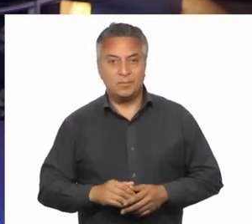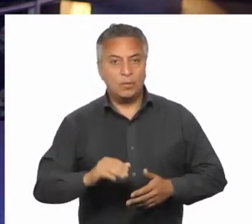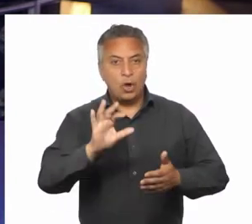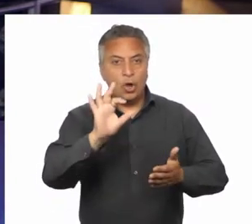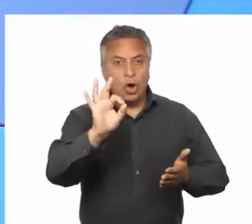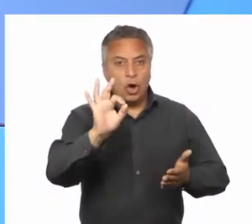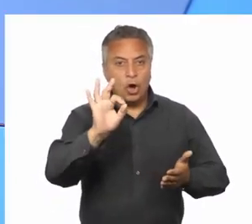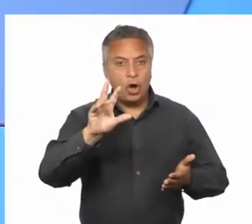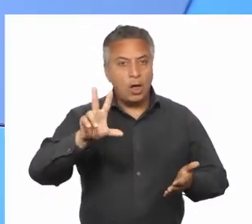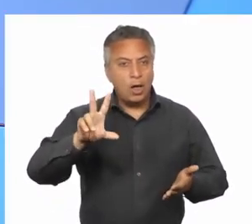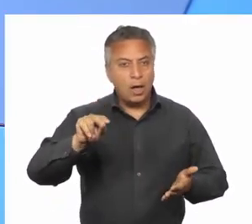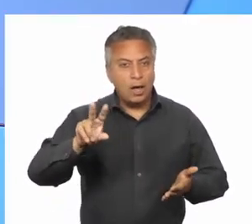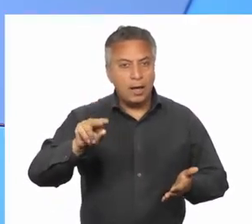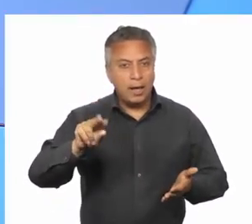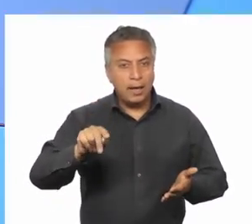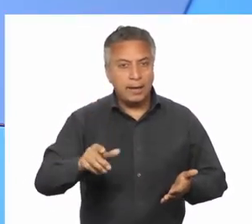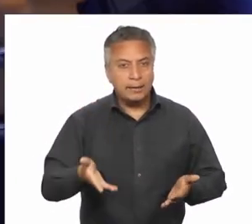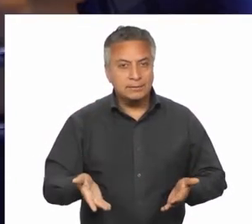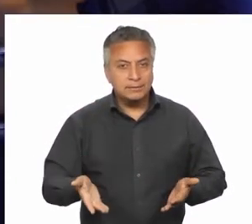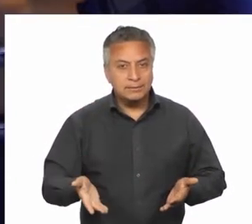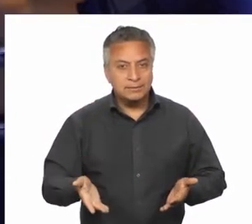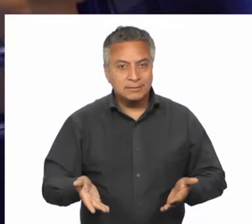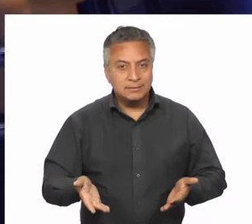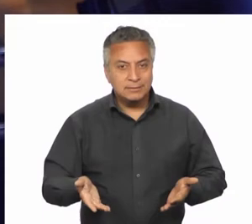¿O gris?